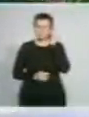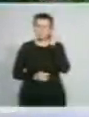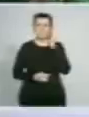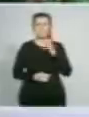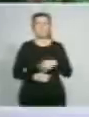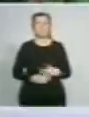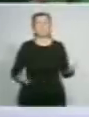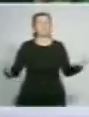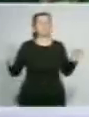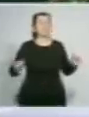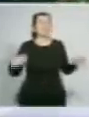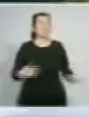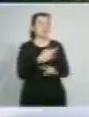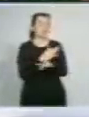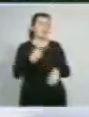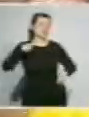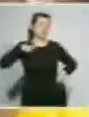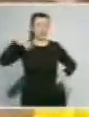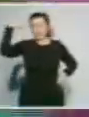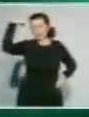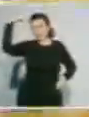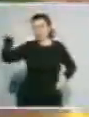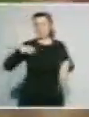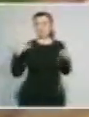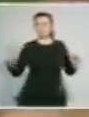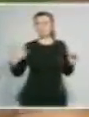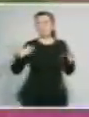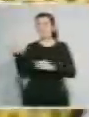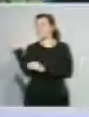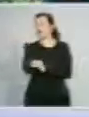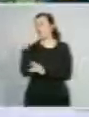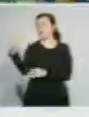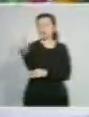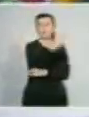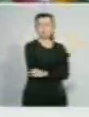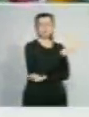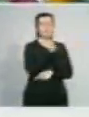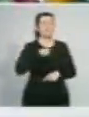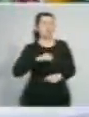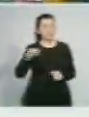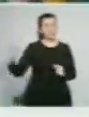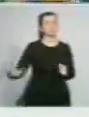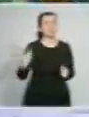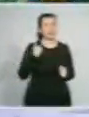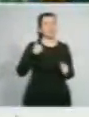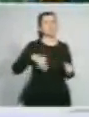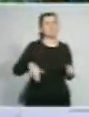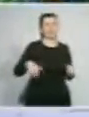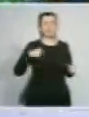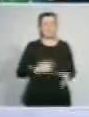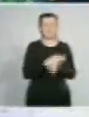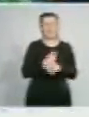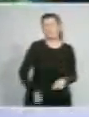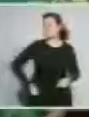en todo juego yo soy el rey y suelo arrasar, pero es que estoy cansado ya, no quiero